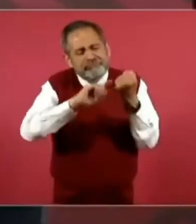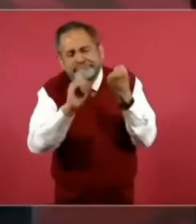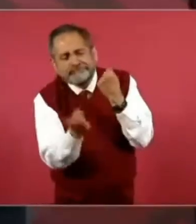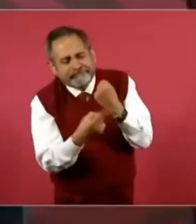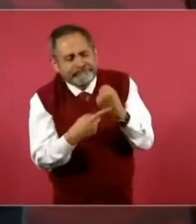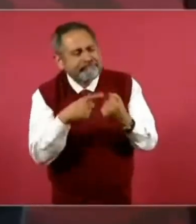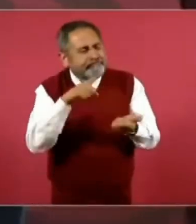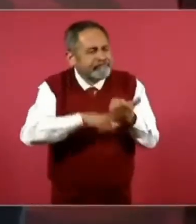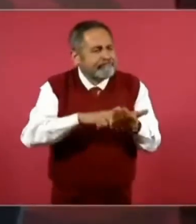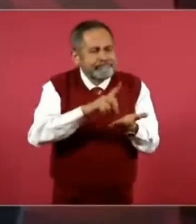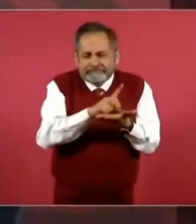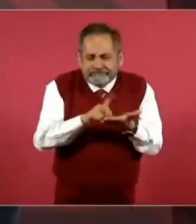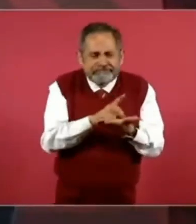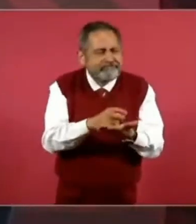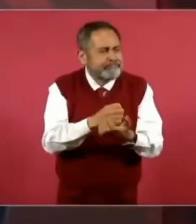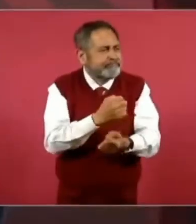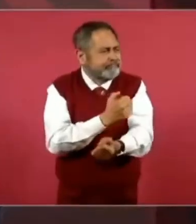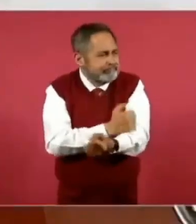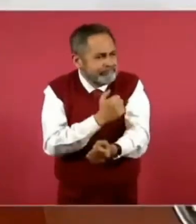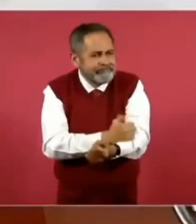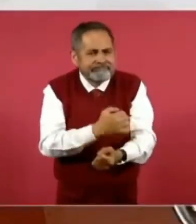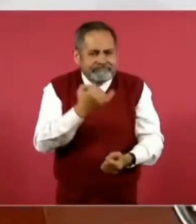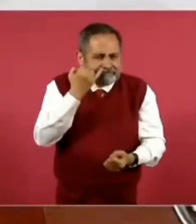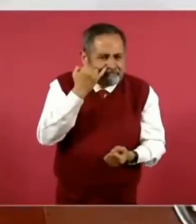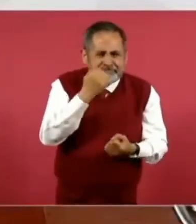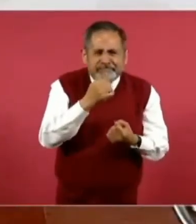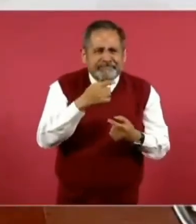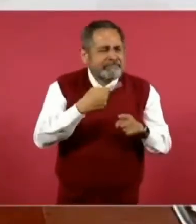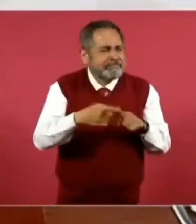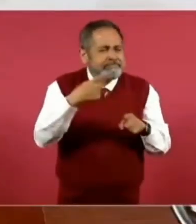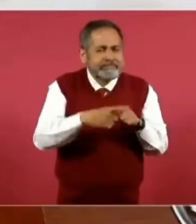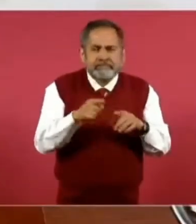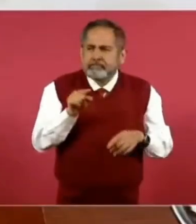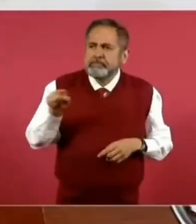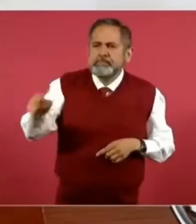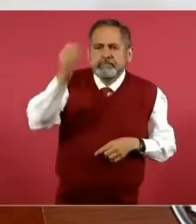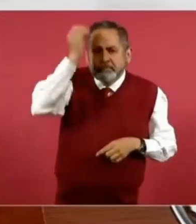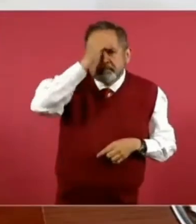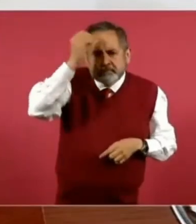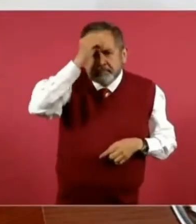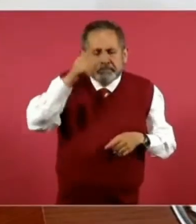consumo de droga, para ver qué opinan.